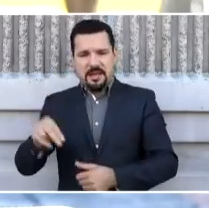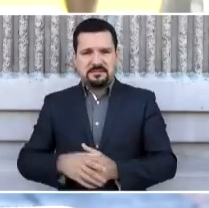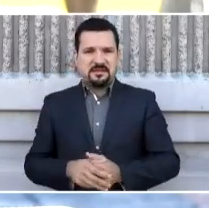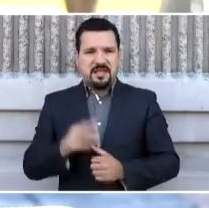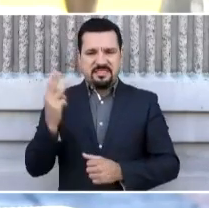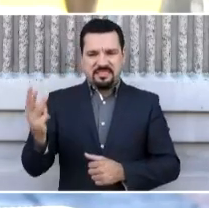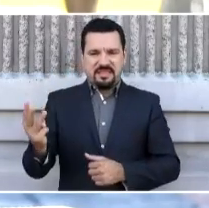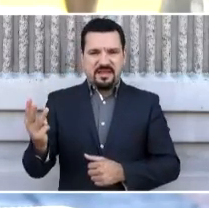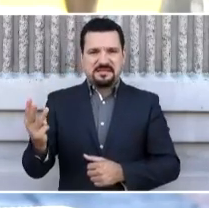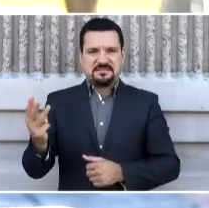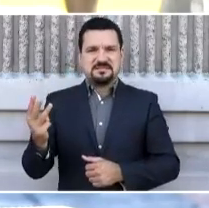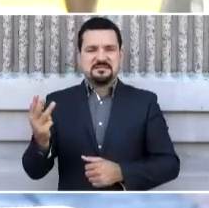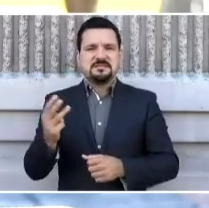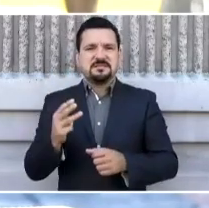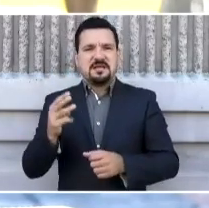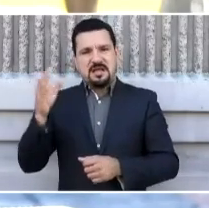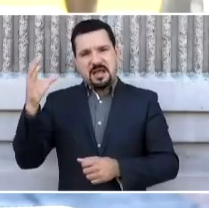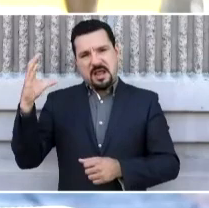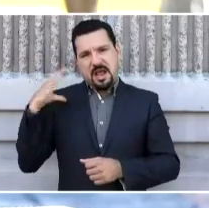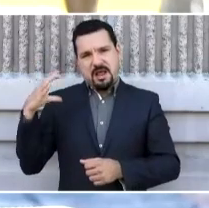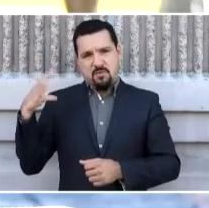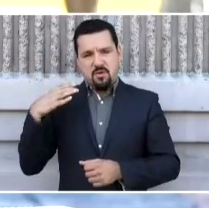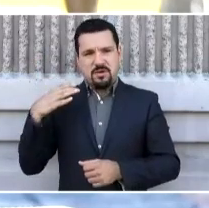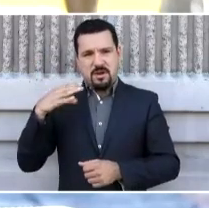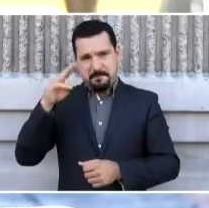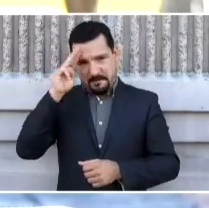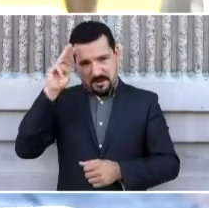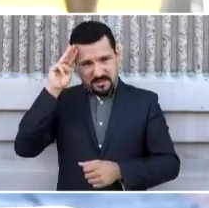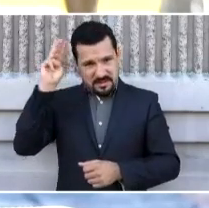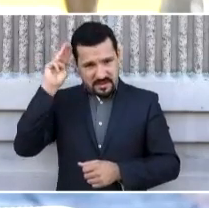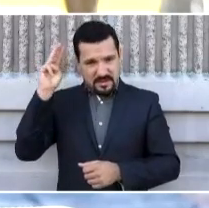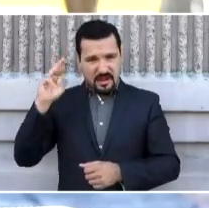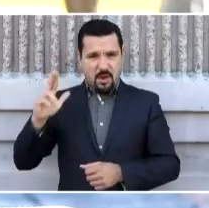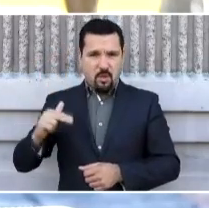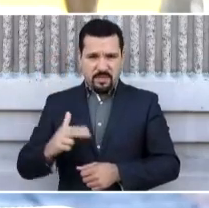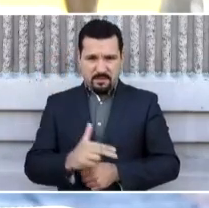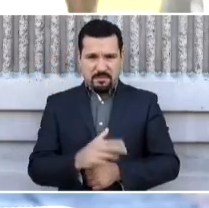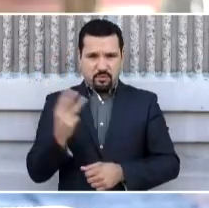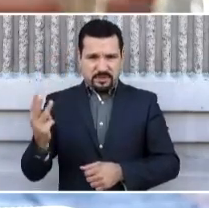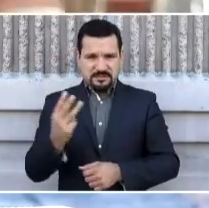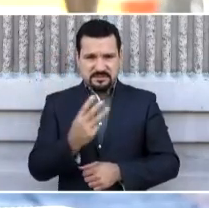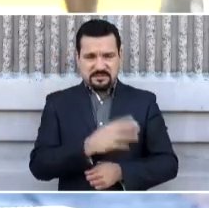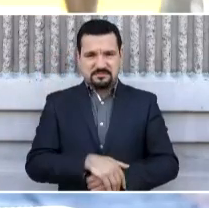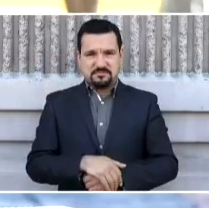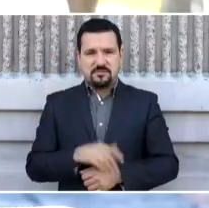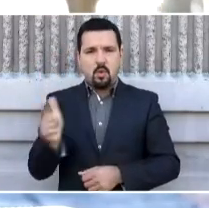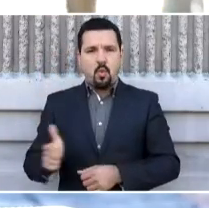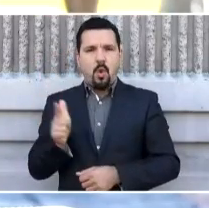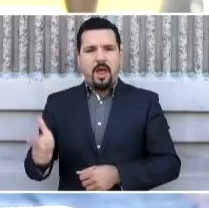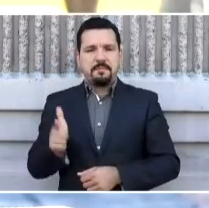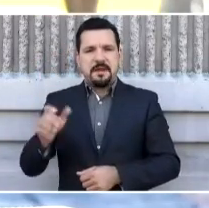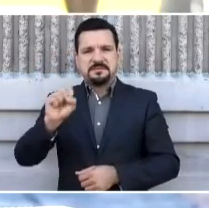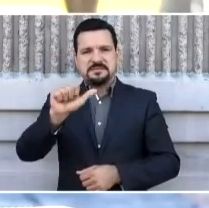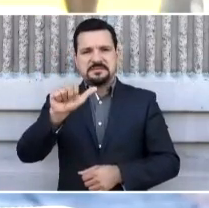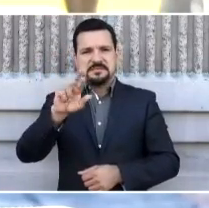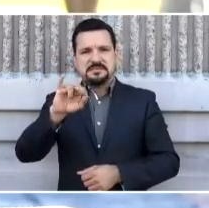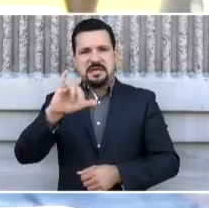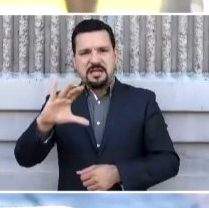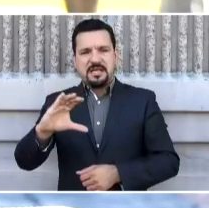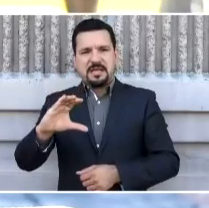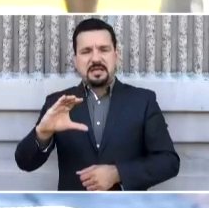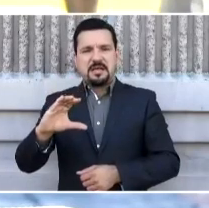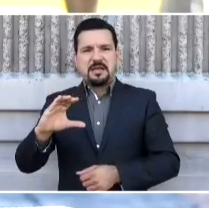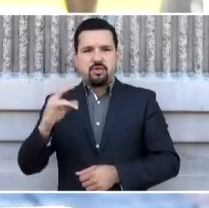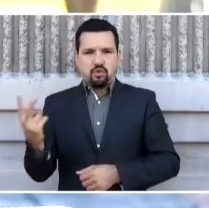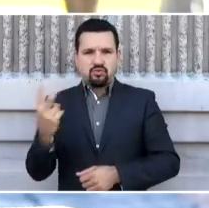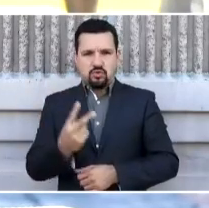Caborca, Magdalena y Guatabampo. Guaymas y Sarik se mantienen con 2, mientras con 1 están